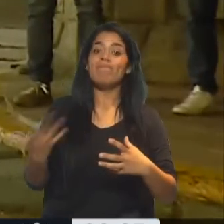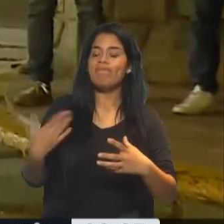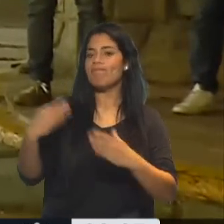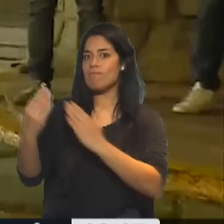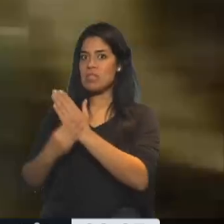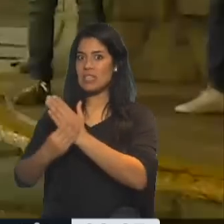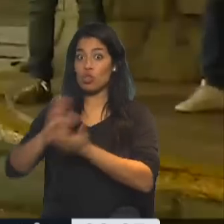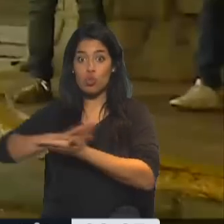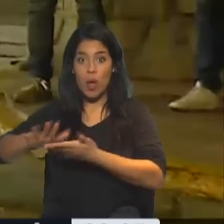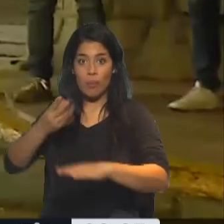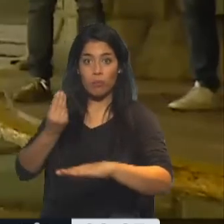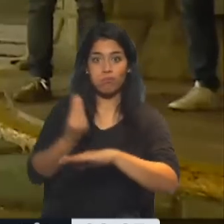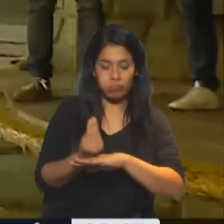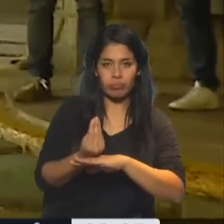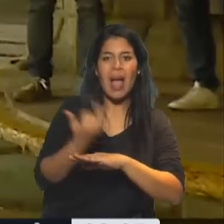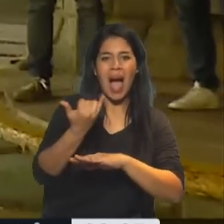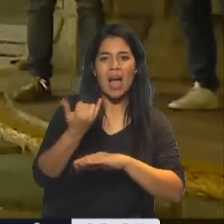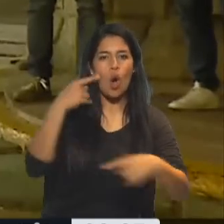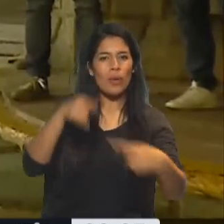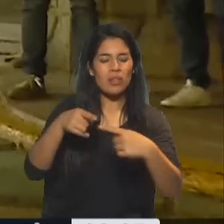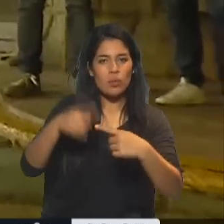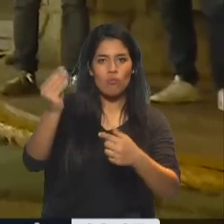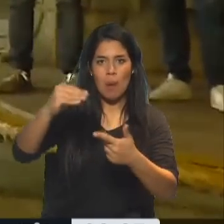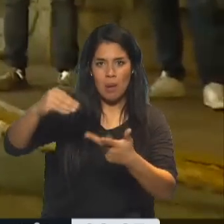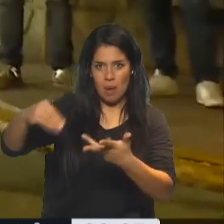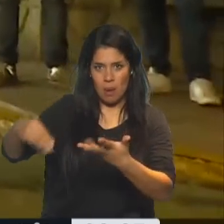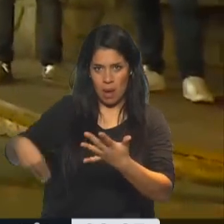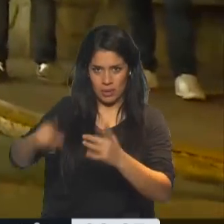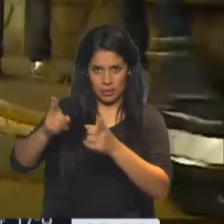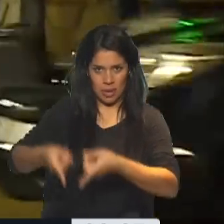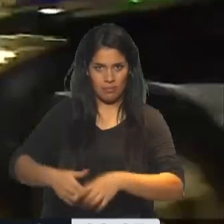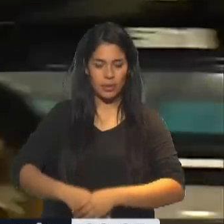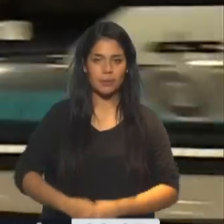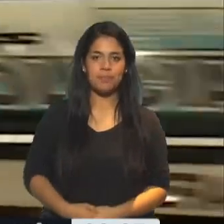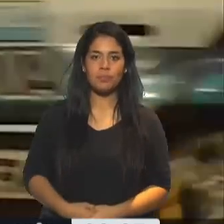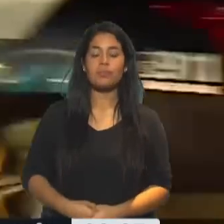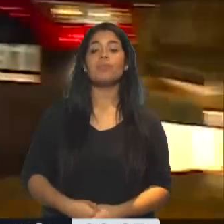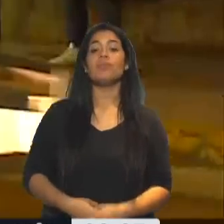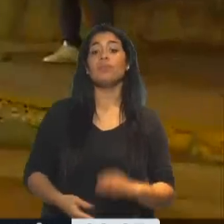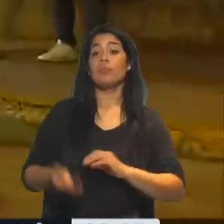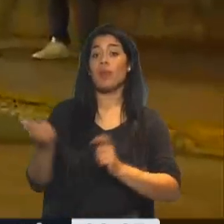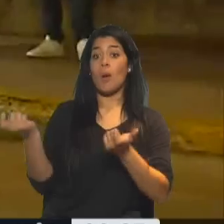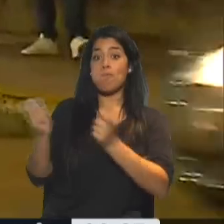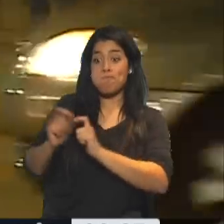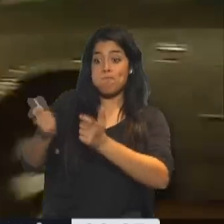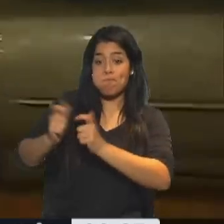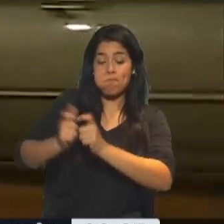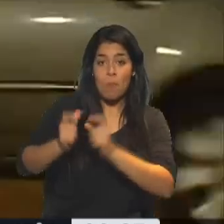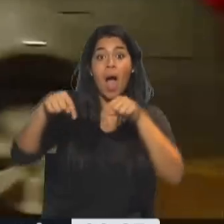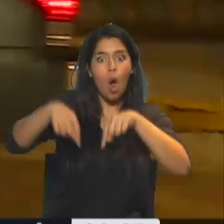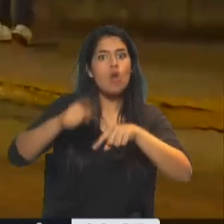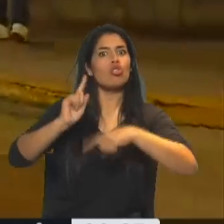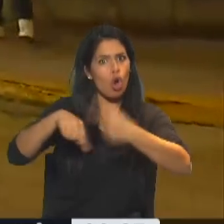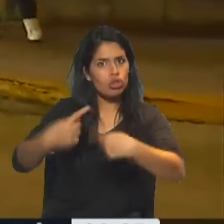otras funciones. Reuniones permanentes encabezadas por el presidente de la República, quien